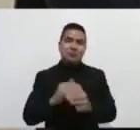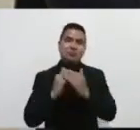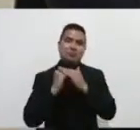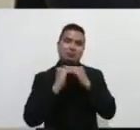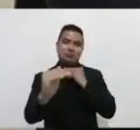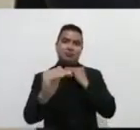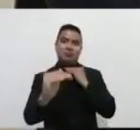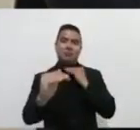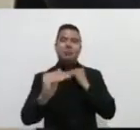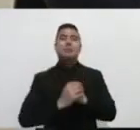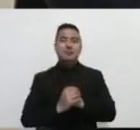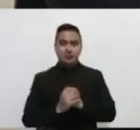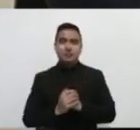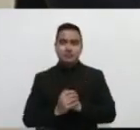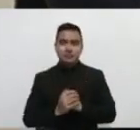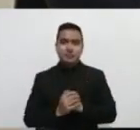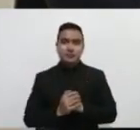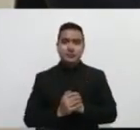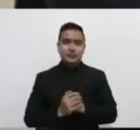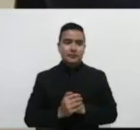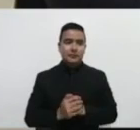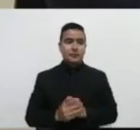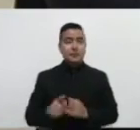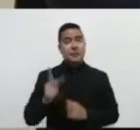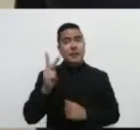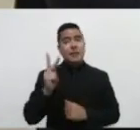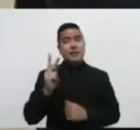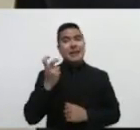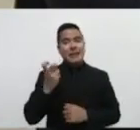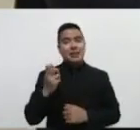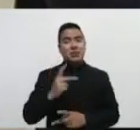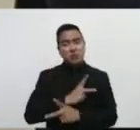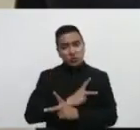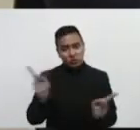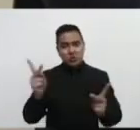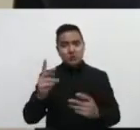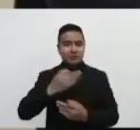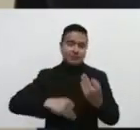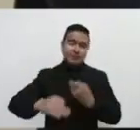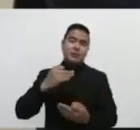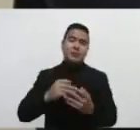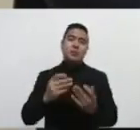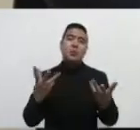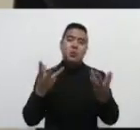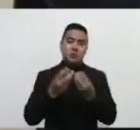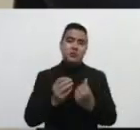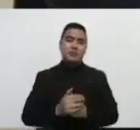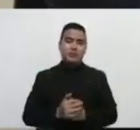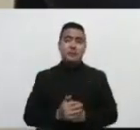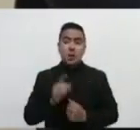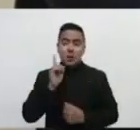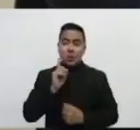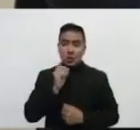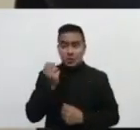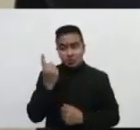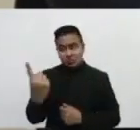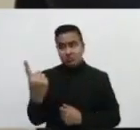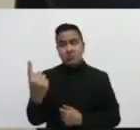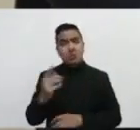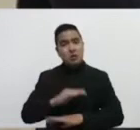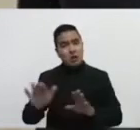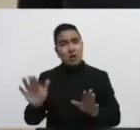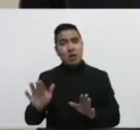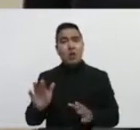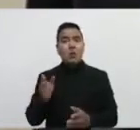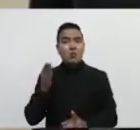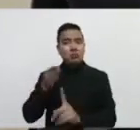discapacidad, toda la sociedad en su conjunto podamos desarrollarnos de una mejor manera. Pero eso lo tenemos que hacer con conciencia. O sea,